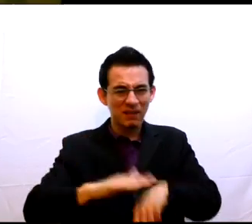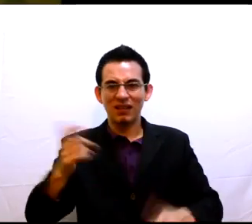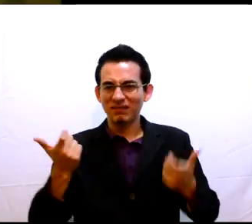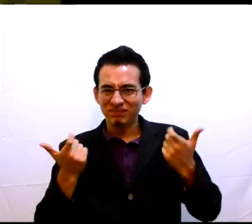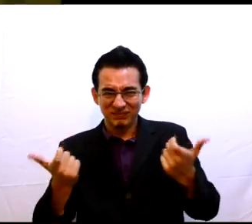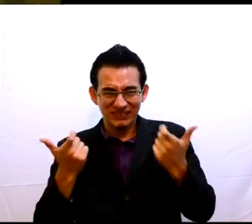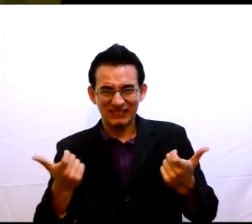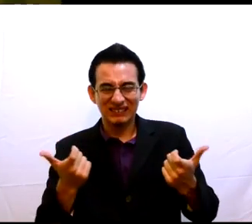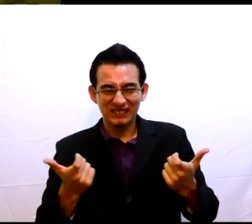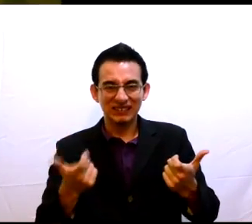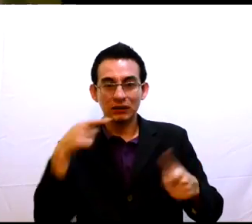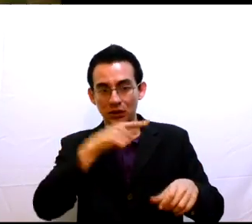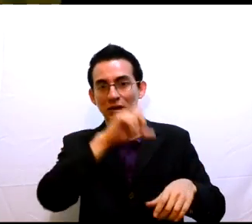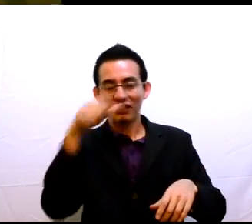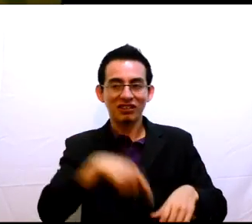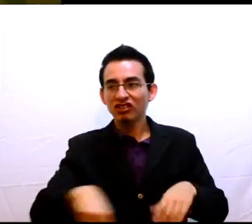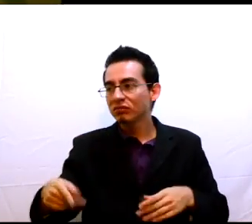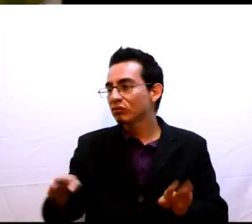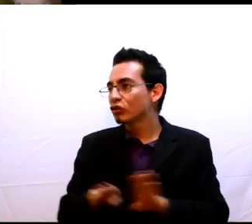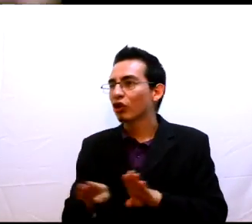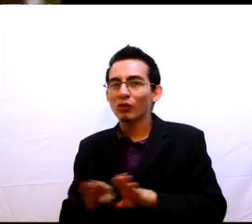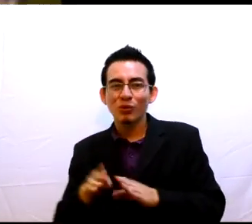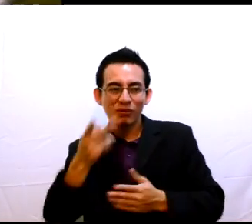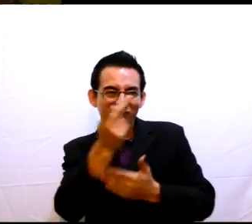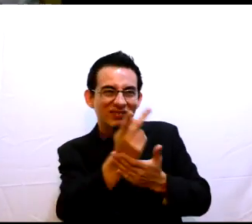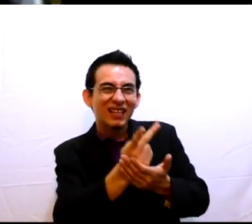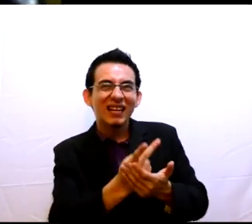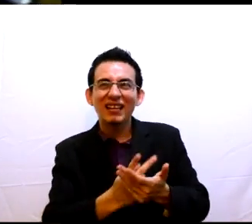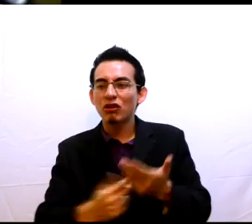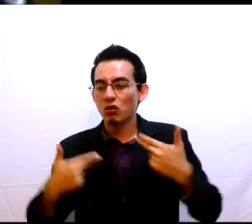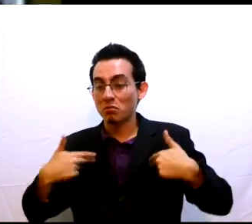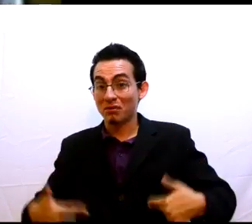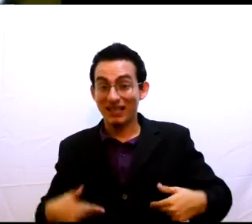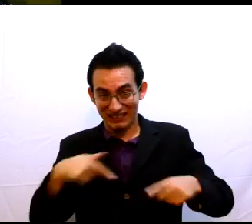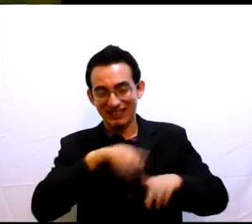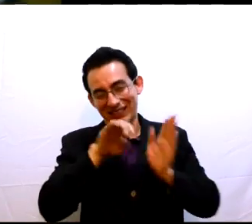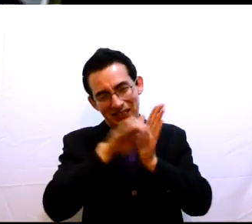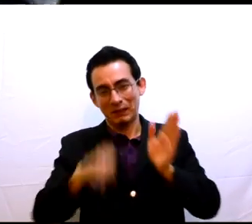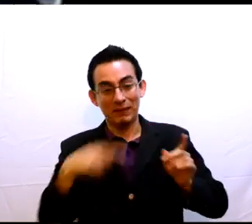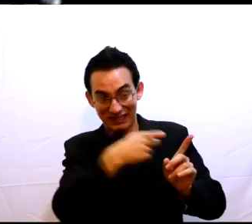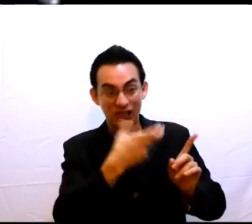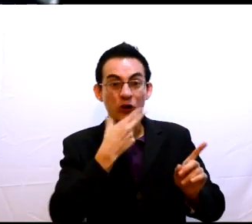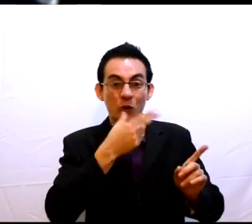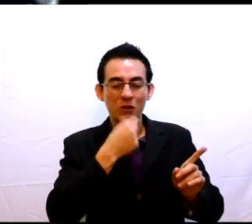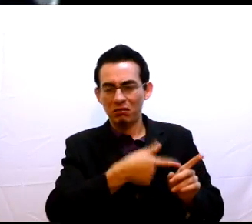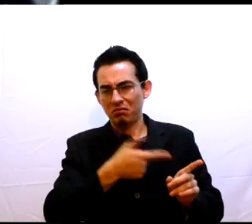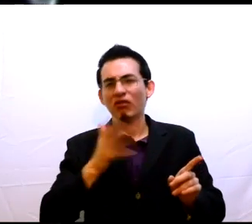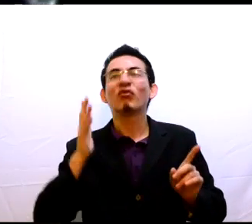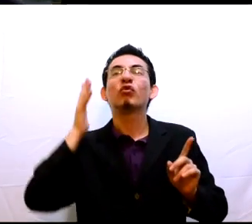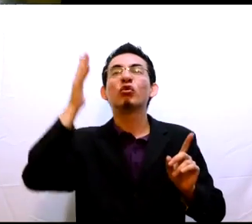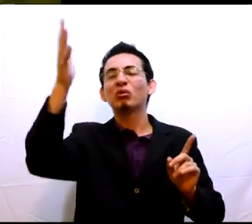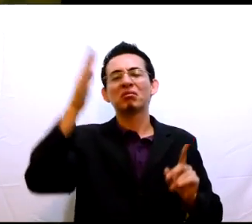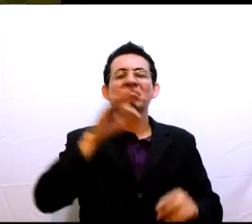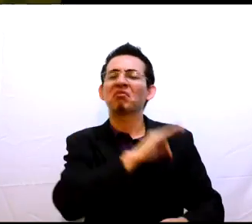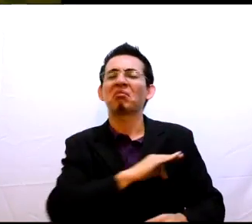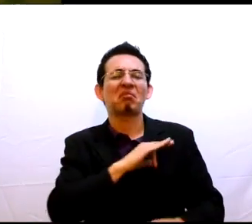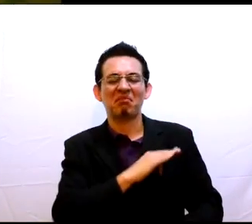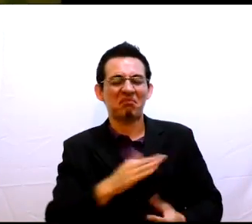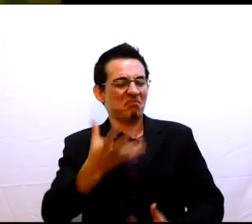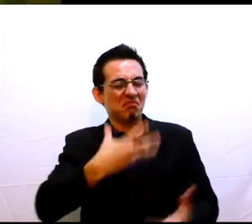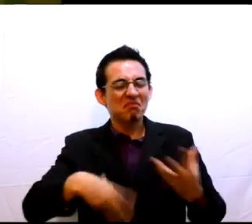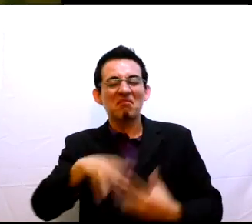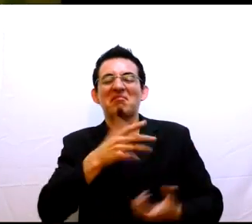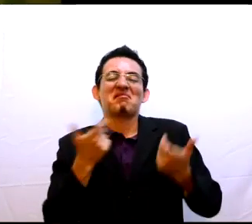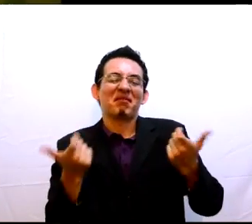y hablando en términos humanos él tiene asegurado su futuro aquí en la tierra si uno no está